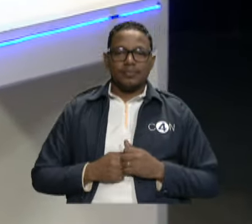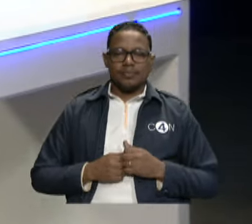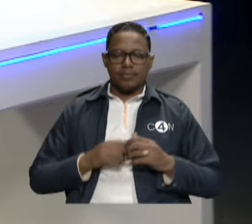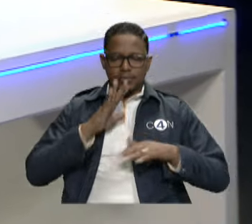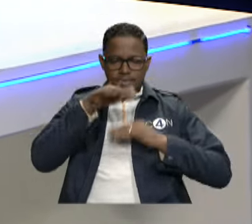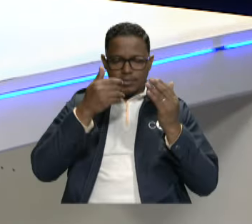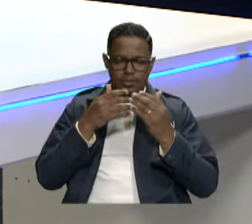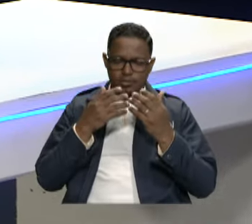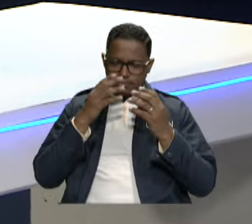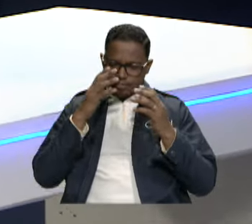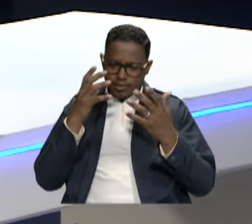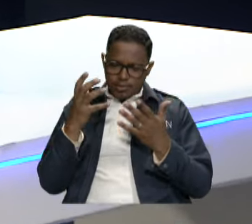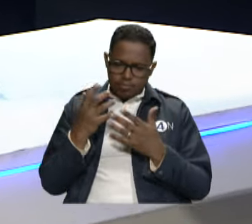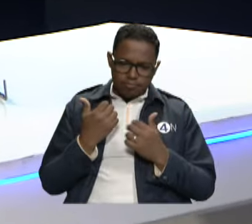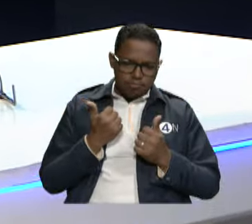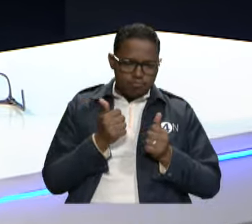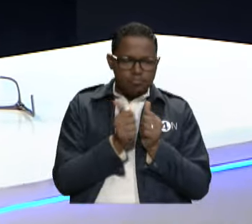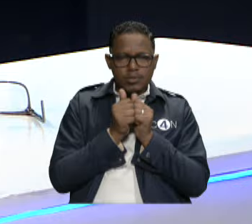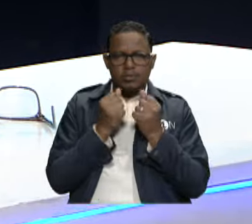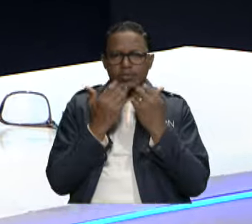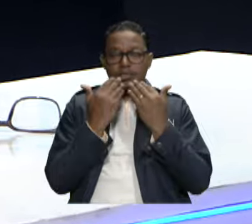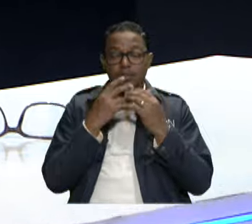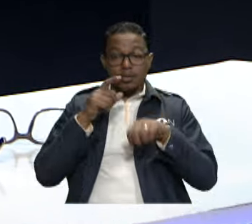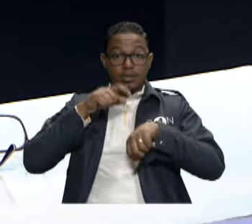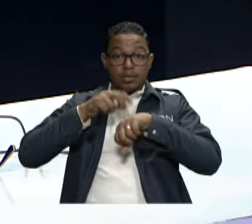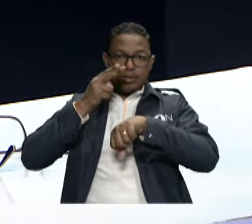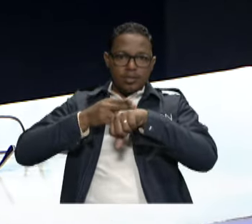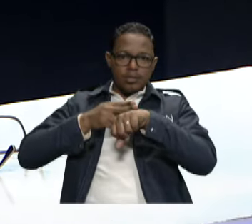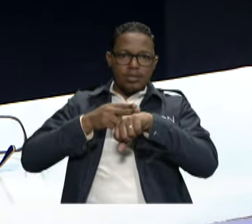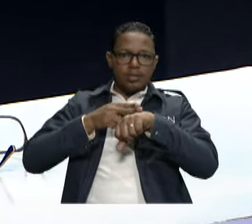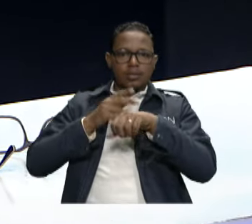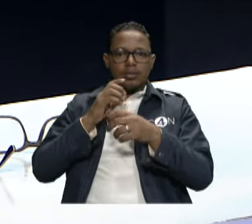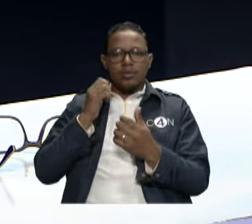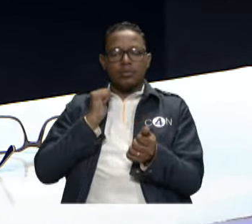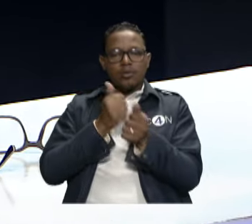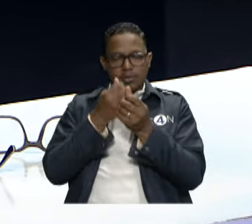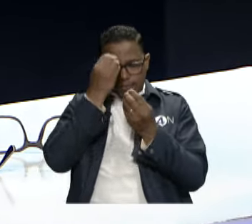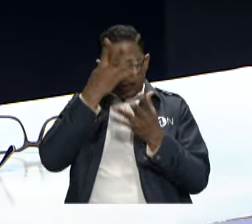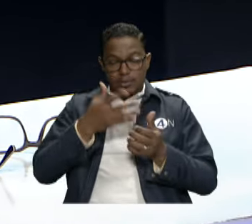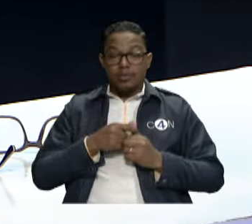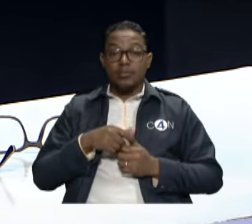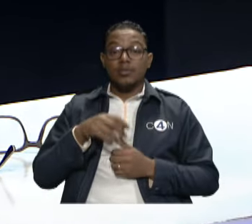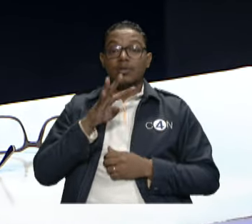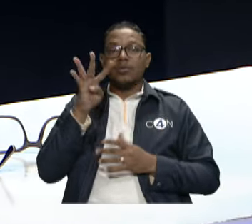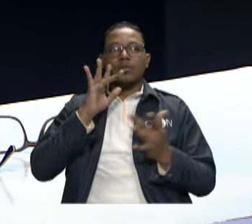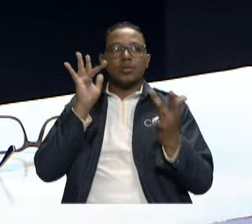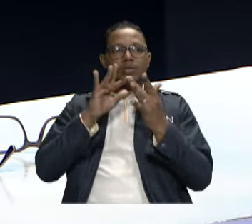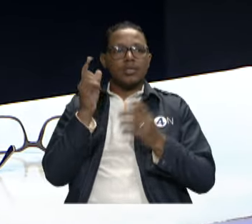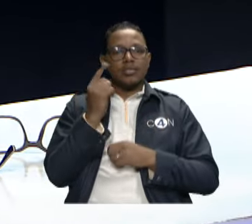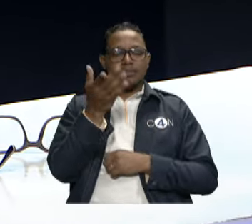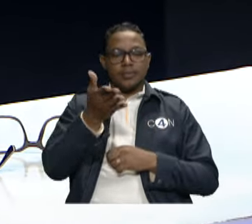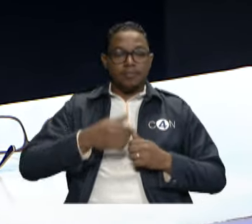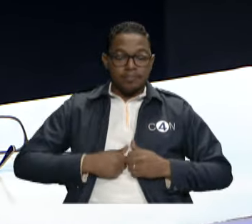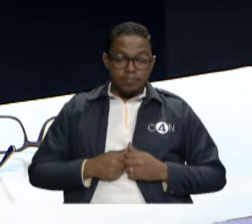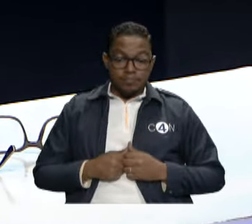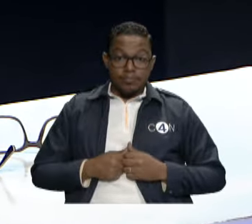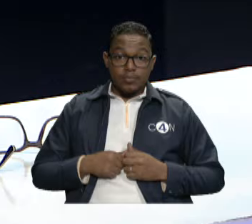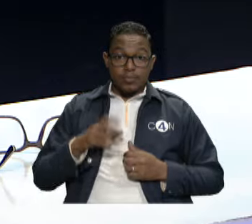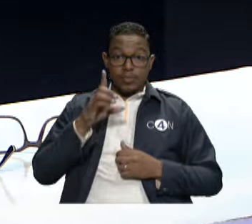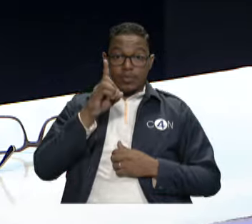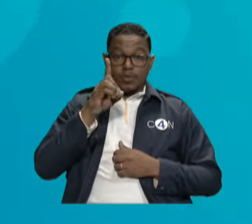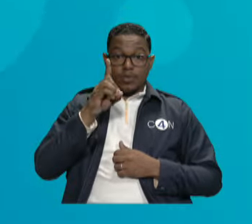Hola a todos, gracias por acompañarnos a esta hora de la tarde. Una actualización informativa gracias a Central de Noticias, donde el 4 pues siempre conecta.